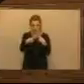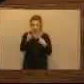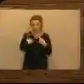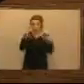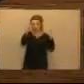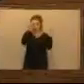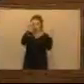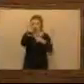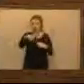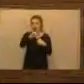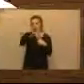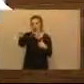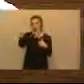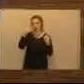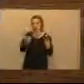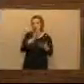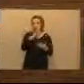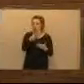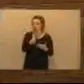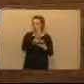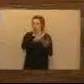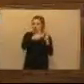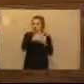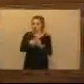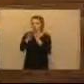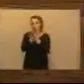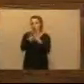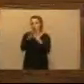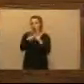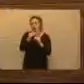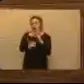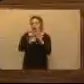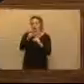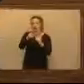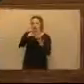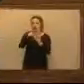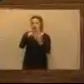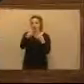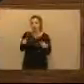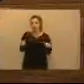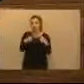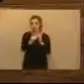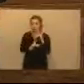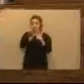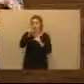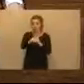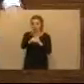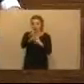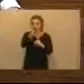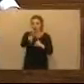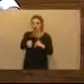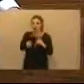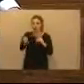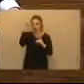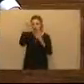Gijón. Por lo que respecta a los estudios superiores, es decir, al Conservatorio Superior, hay también un Real Decreto